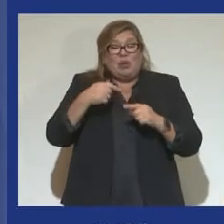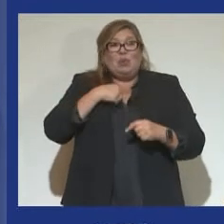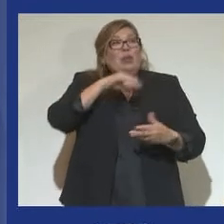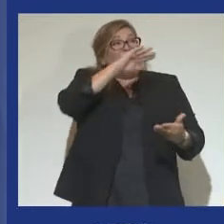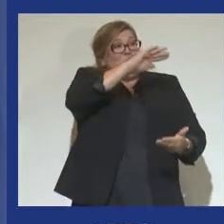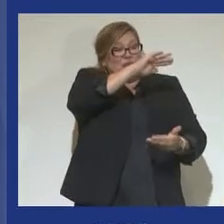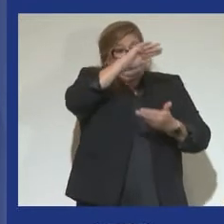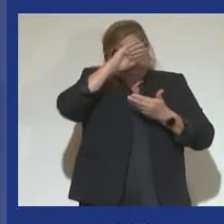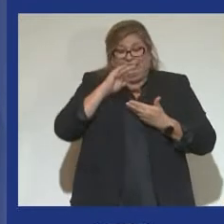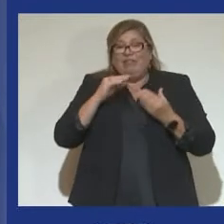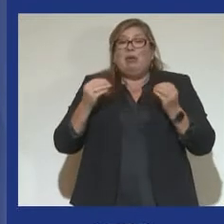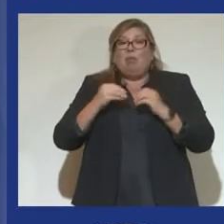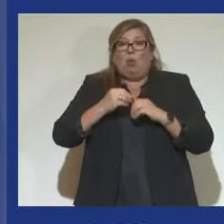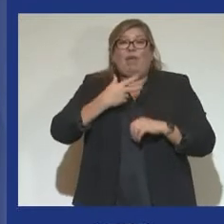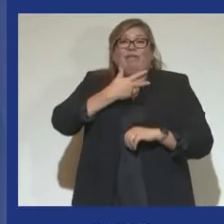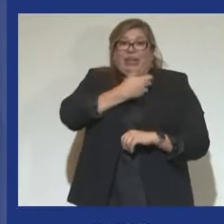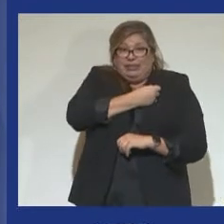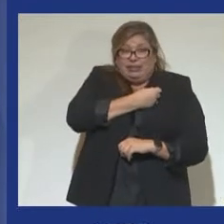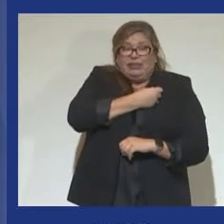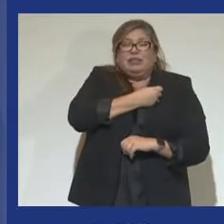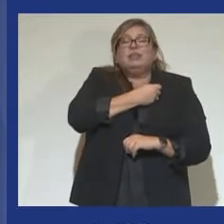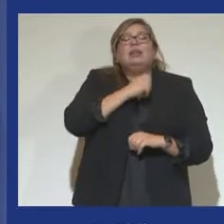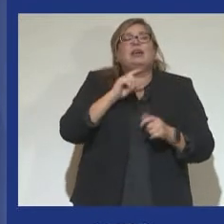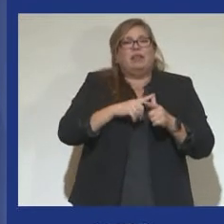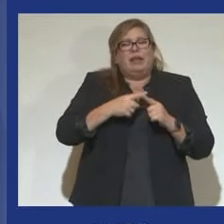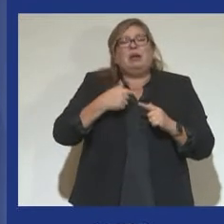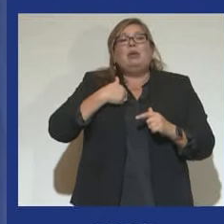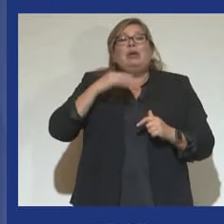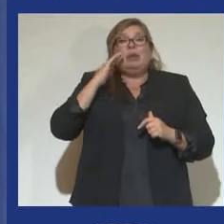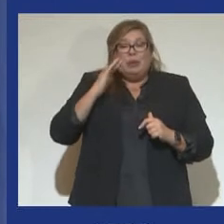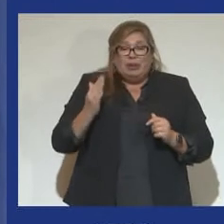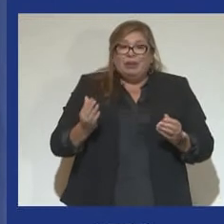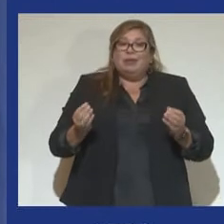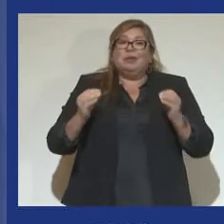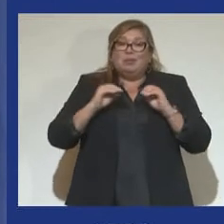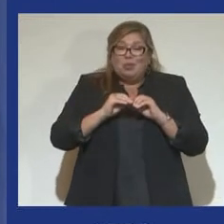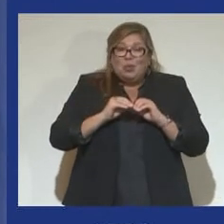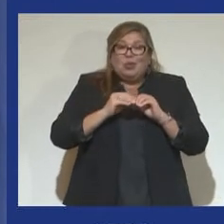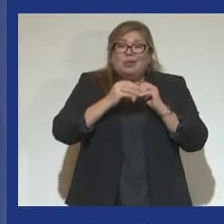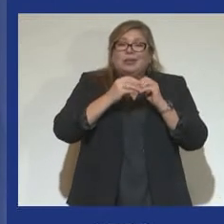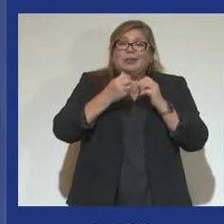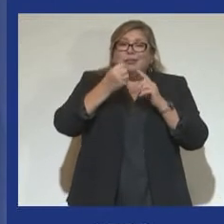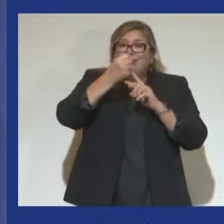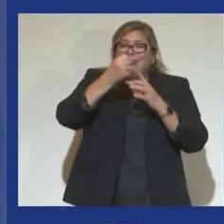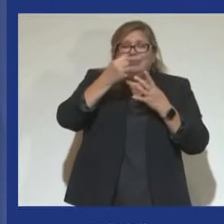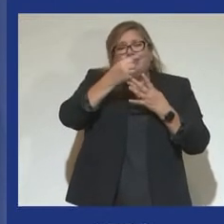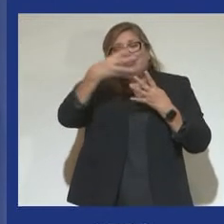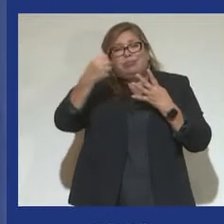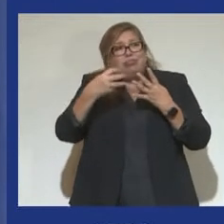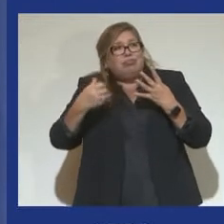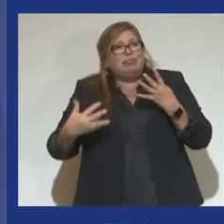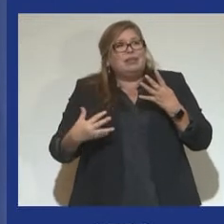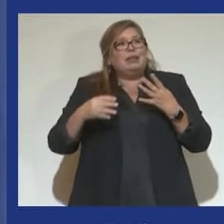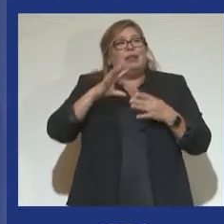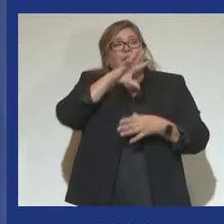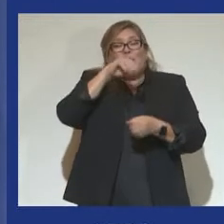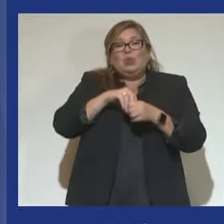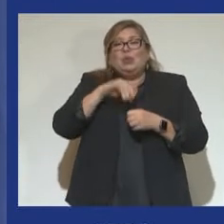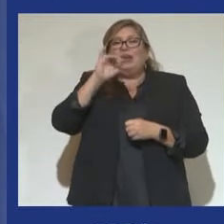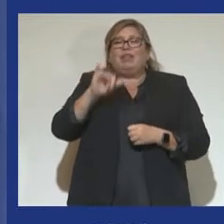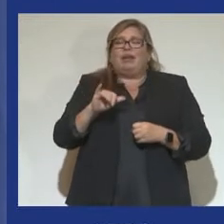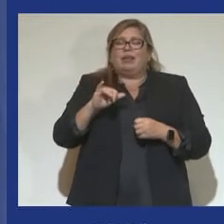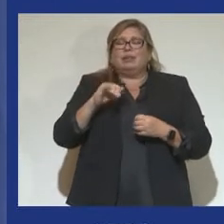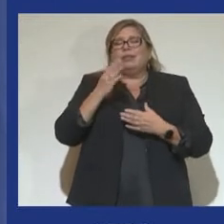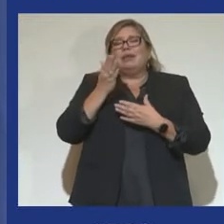vengan al estado más vacunas ampliaremos el espectro para incluir a la gente que está en esta